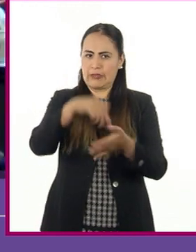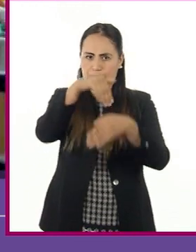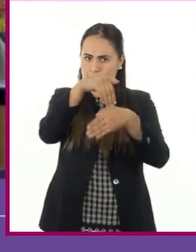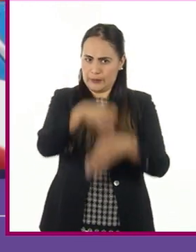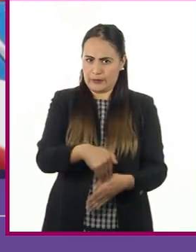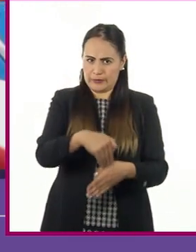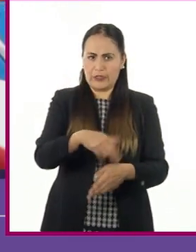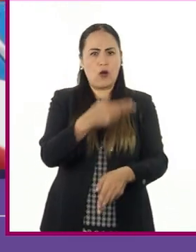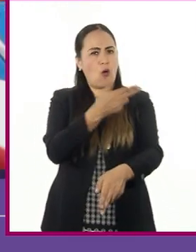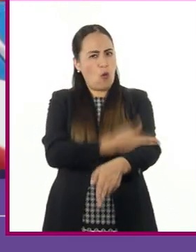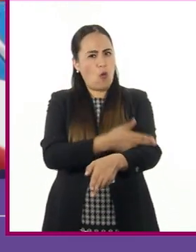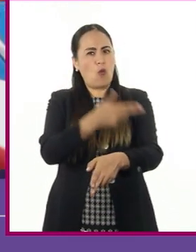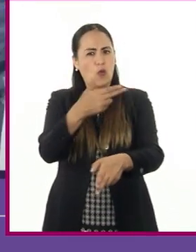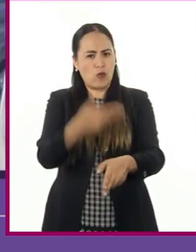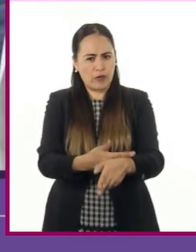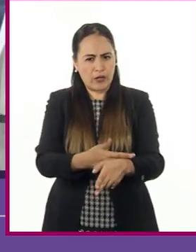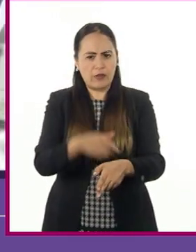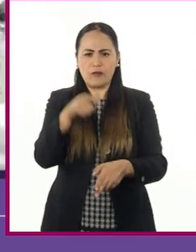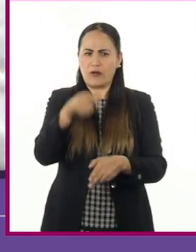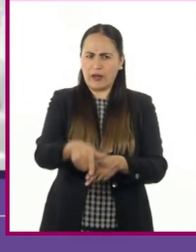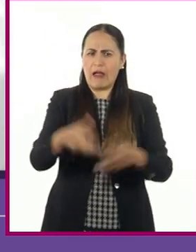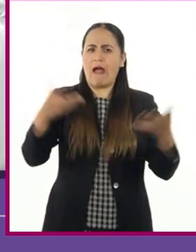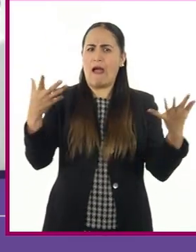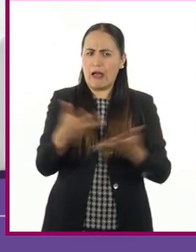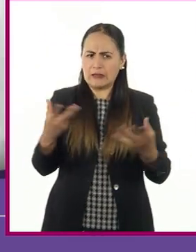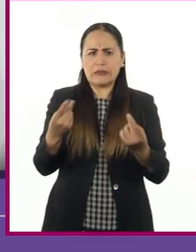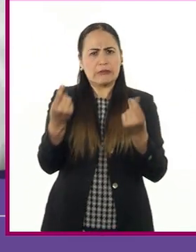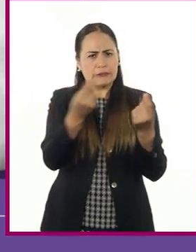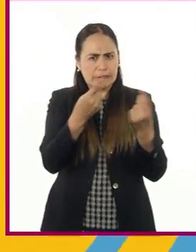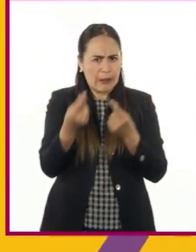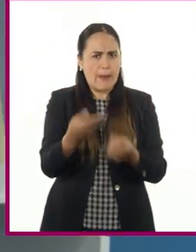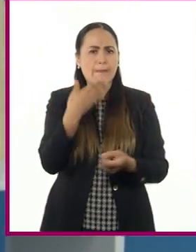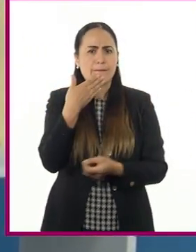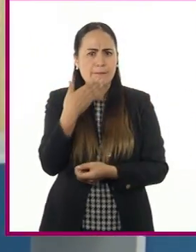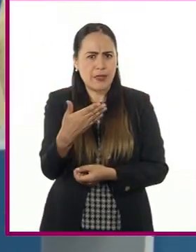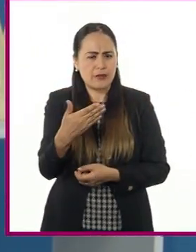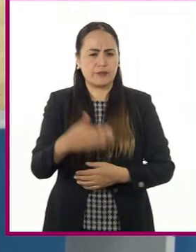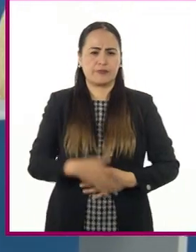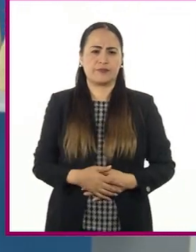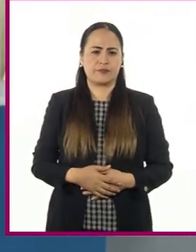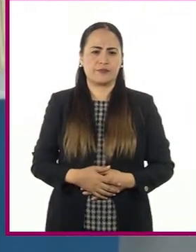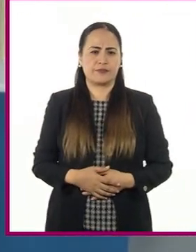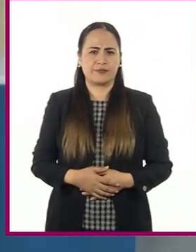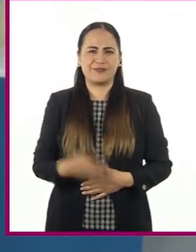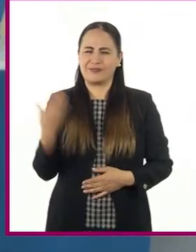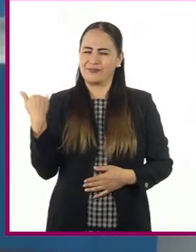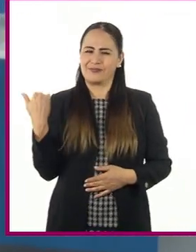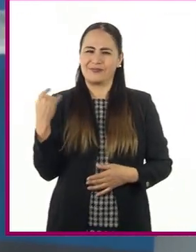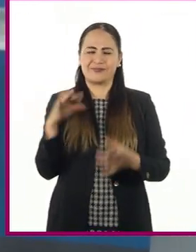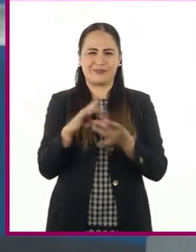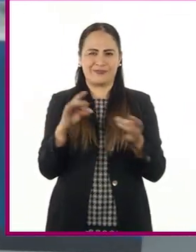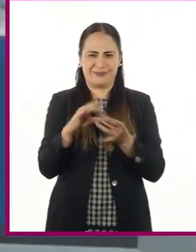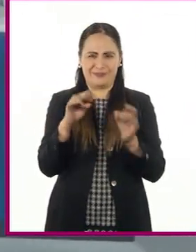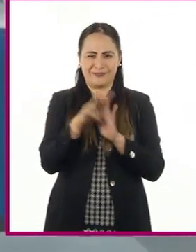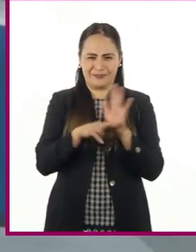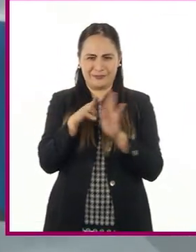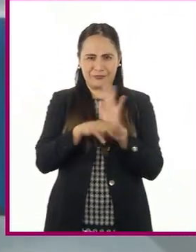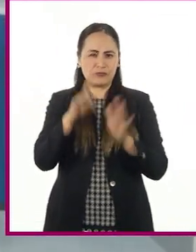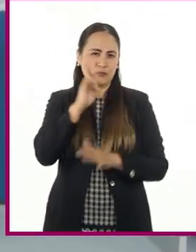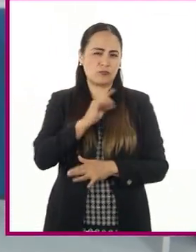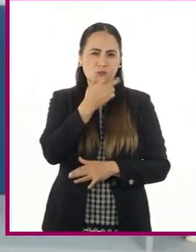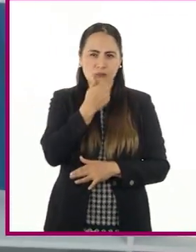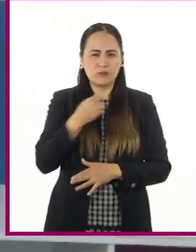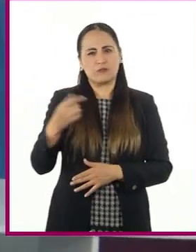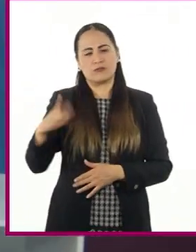con honradez y hacer su labor de forma rápida y eficaz. De acuerdo a lo expuesto en el video, las y los